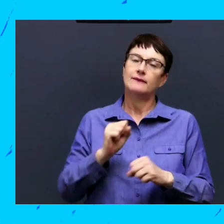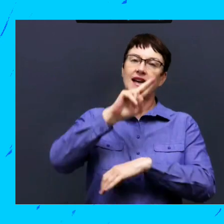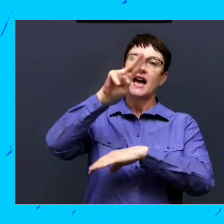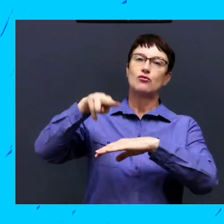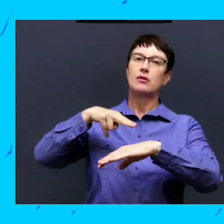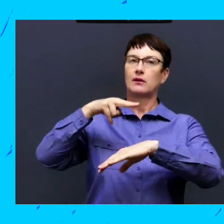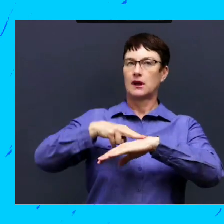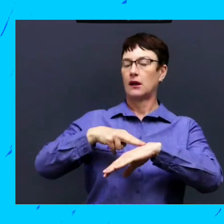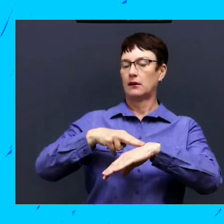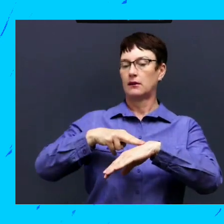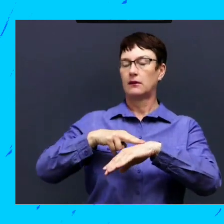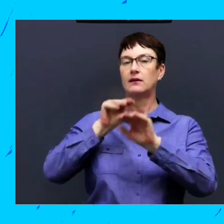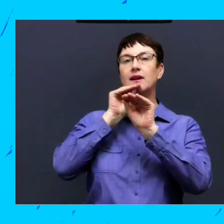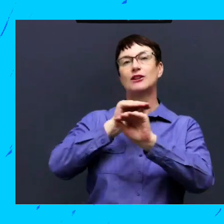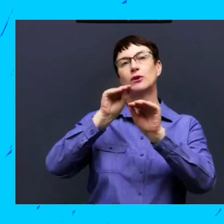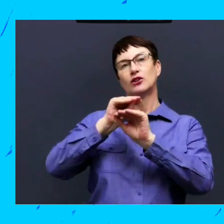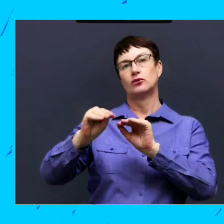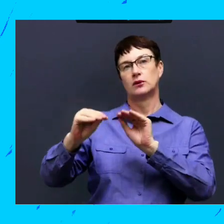Entonces nosotros